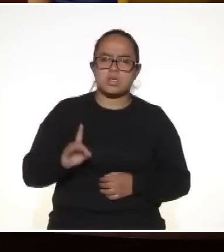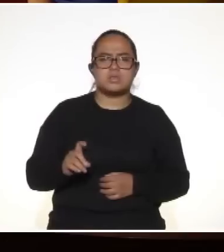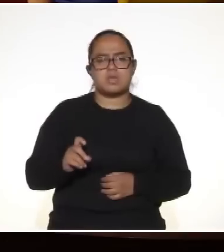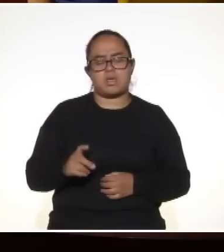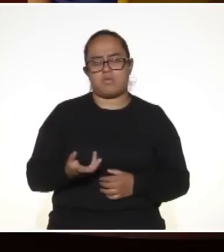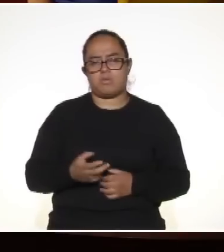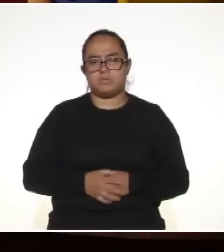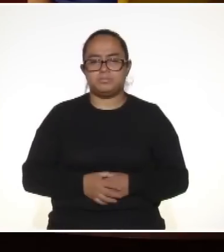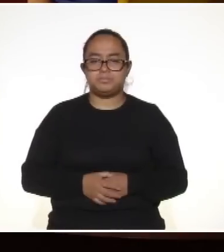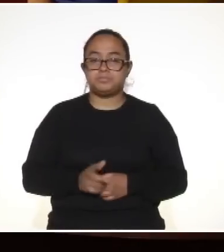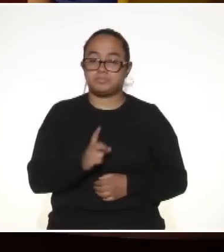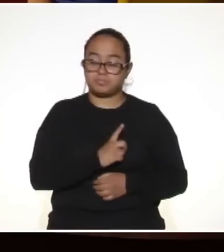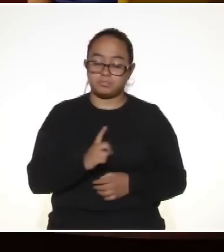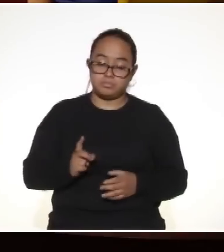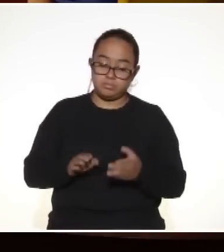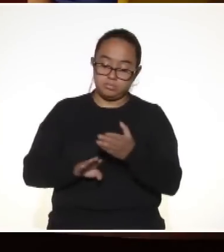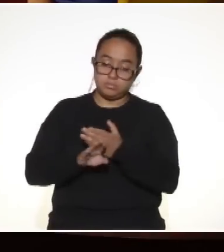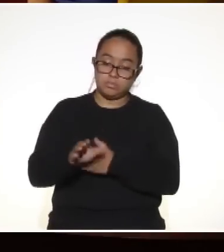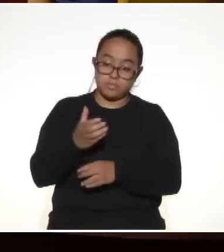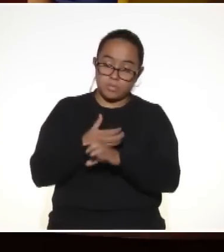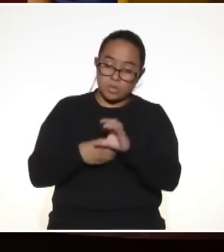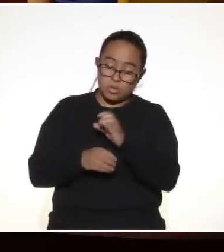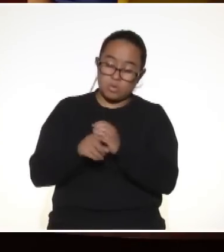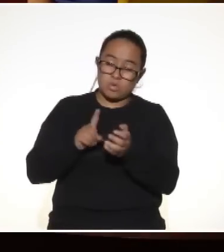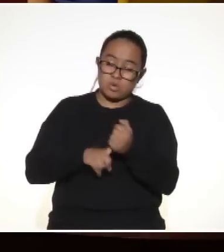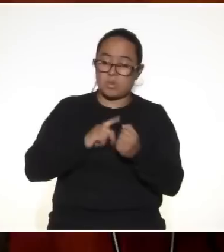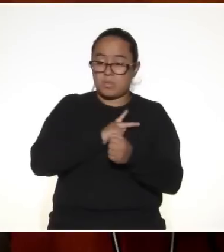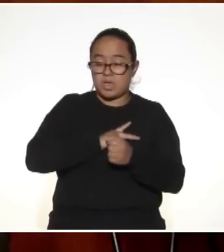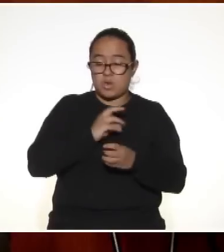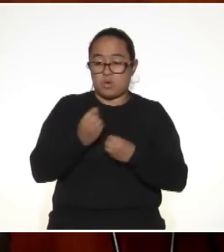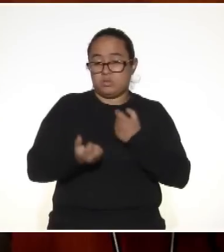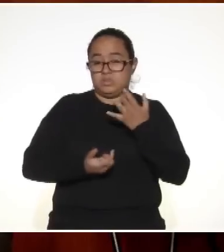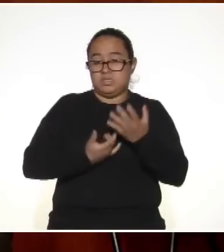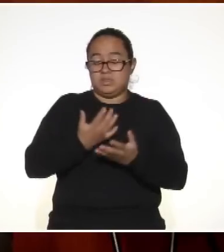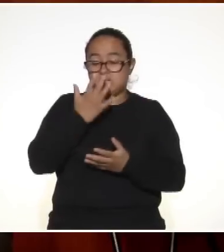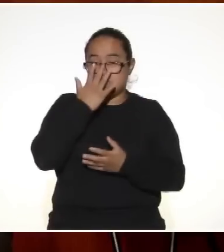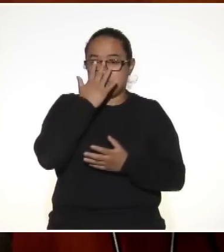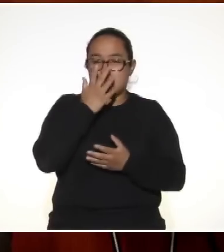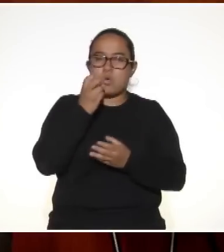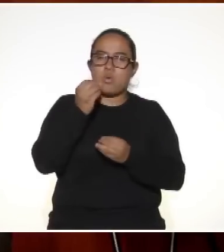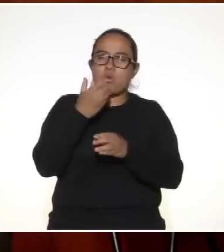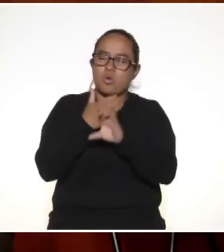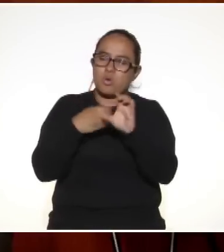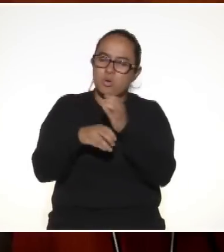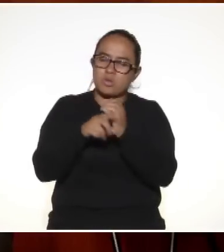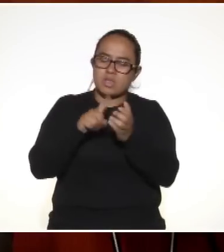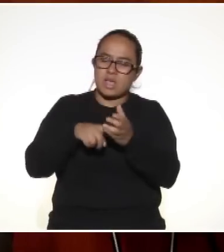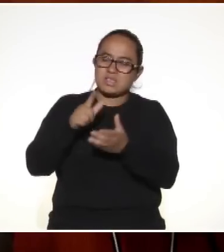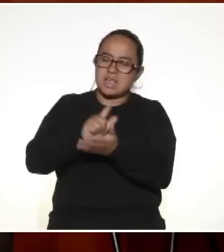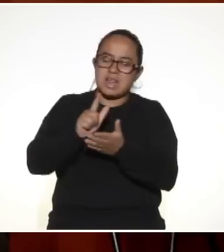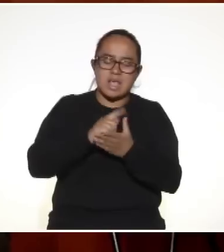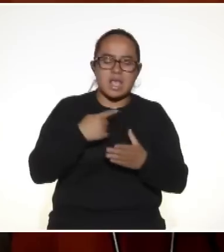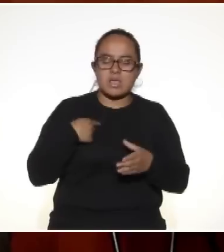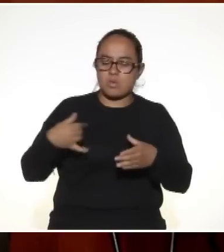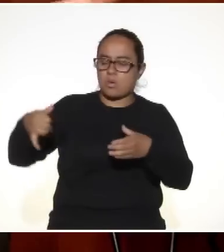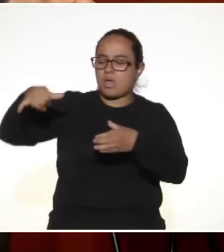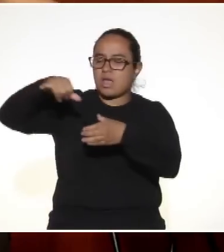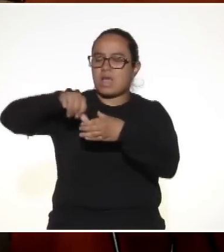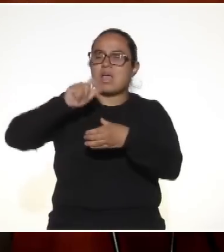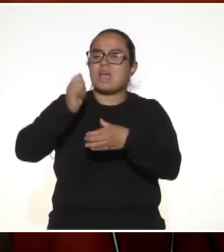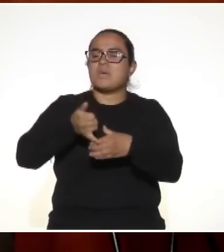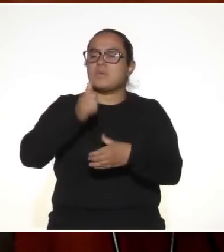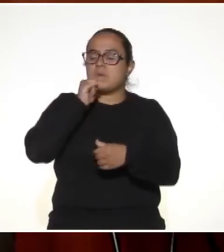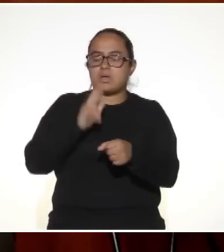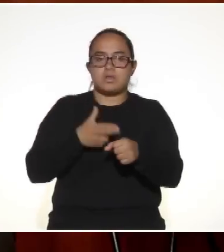¿sí? Entonces, evitar que sustancias corrosivas o de limpieza se pongan en envases de bebida, ¿sí?